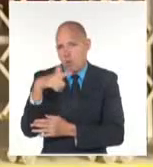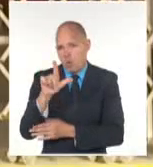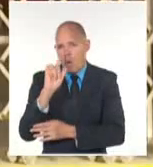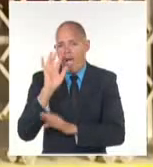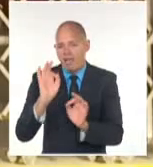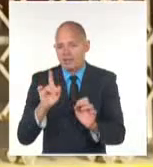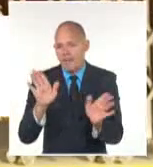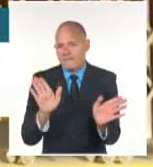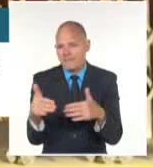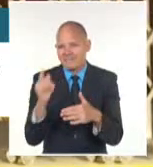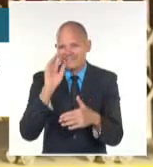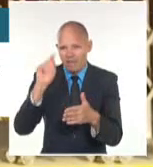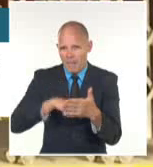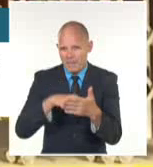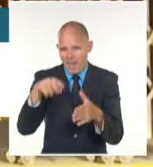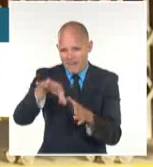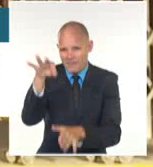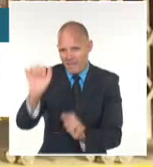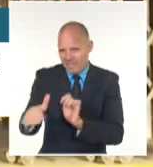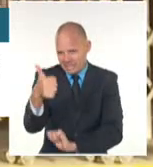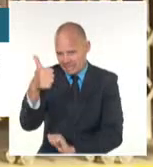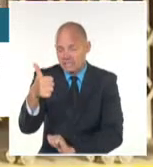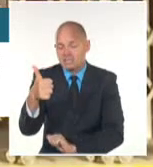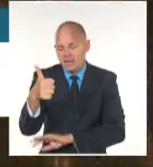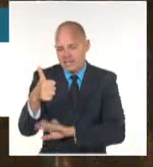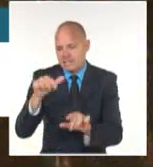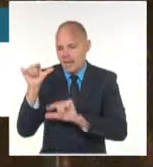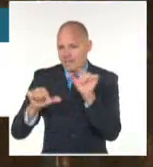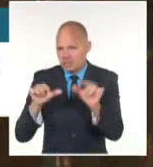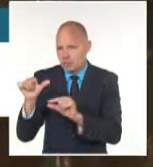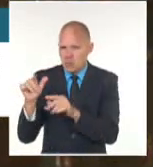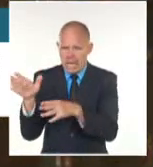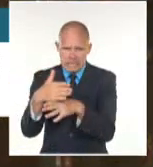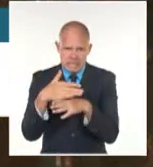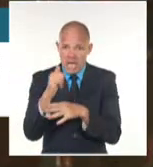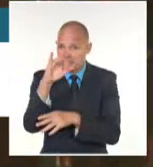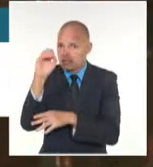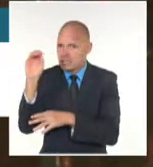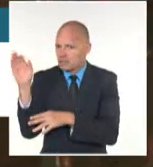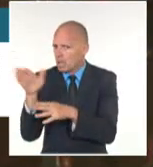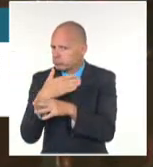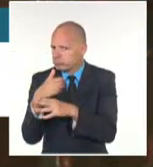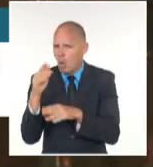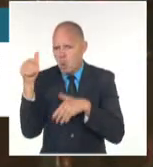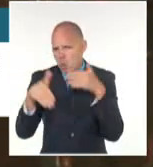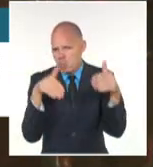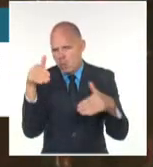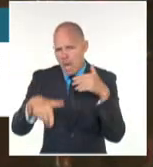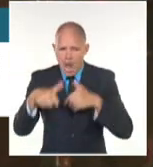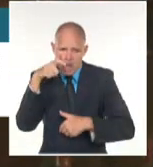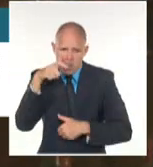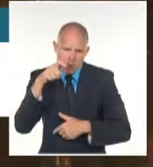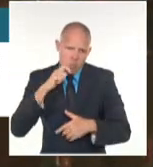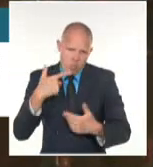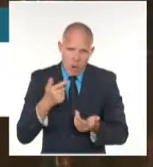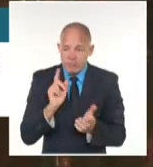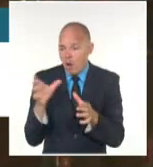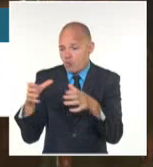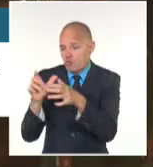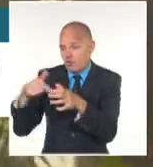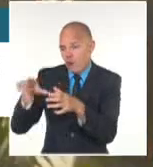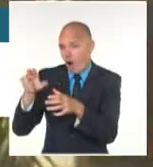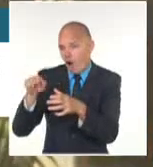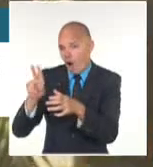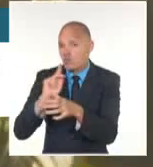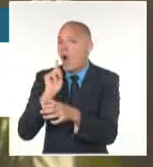ministro de Relaciones Exteriores, Iván Gil, confirmó la presencia de un grupo de expertos electorales de la Organización de las Naciones Unidas. También